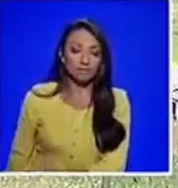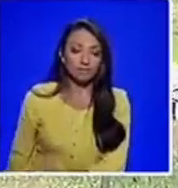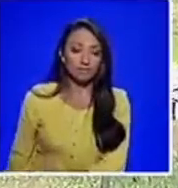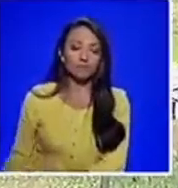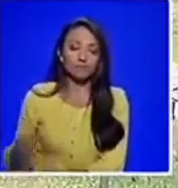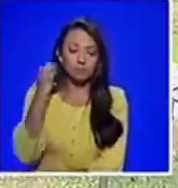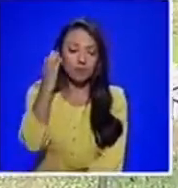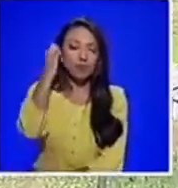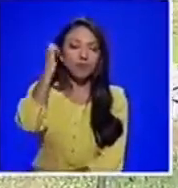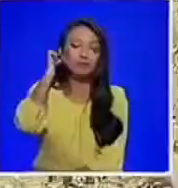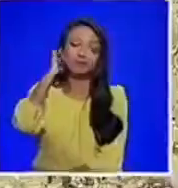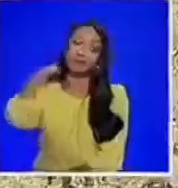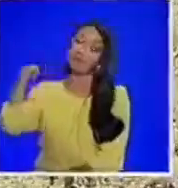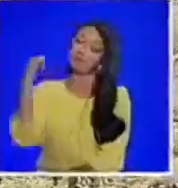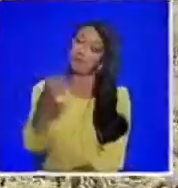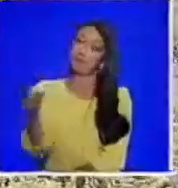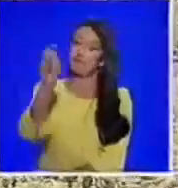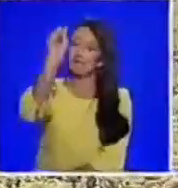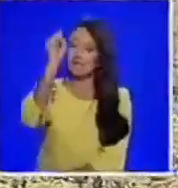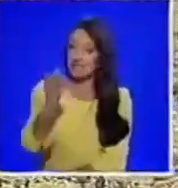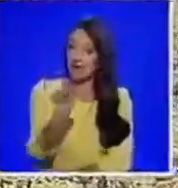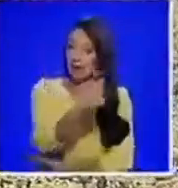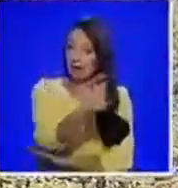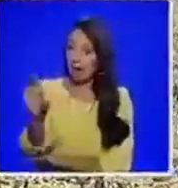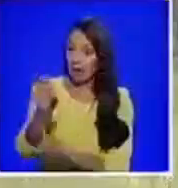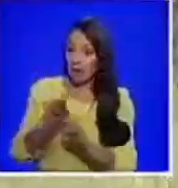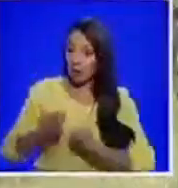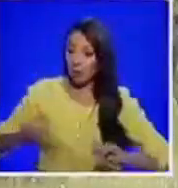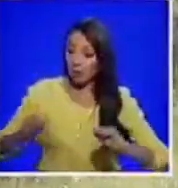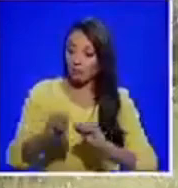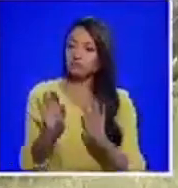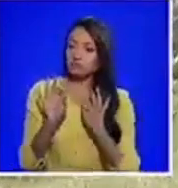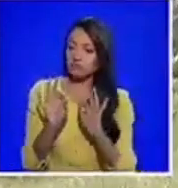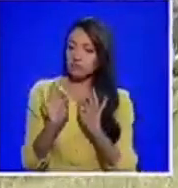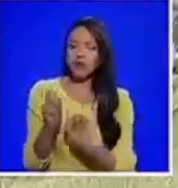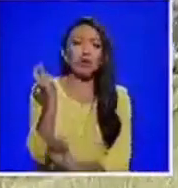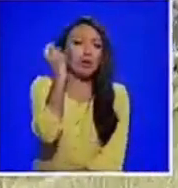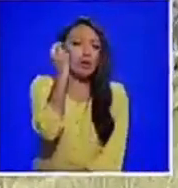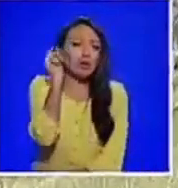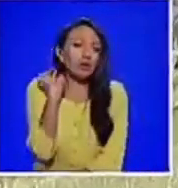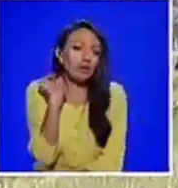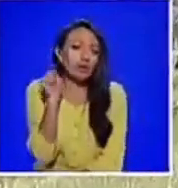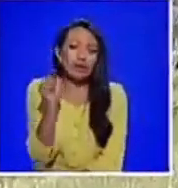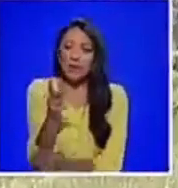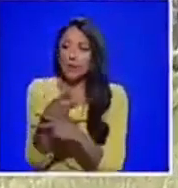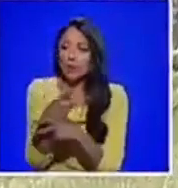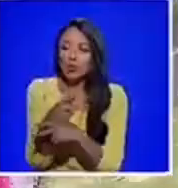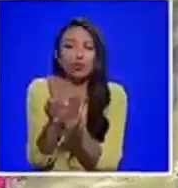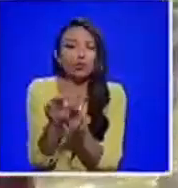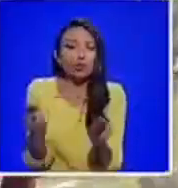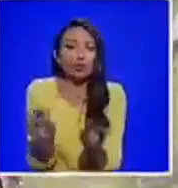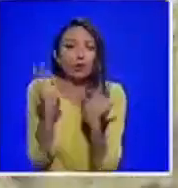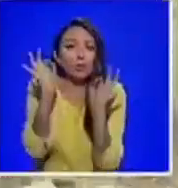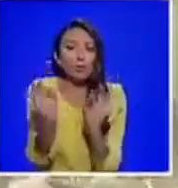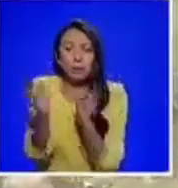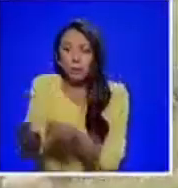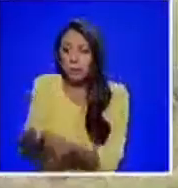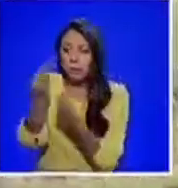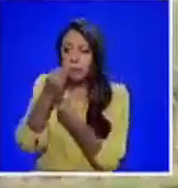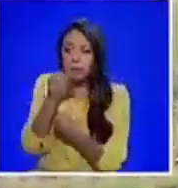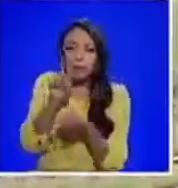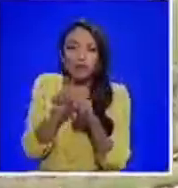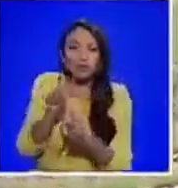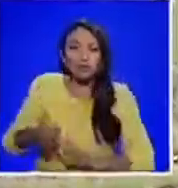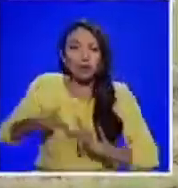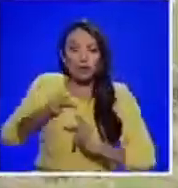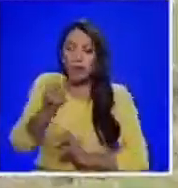La tierra en el campo de la sierra es fértil y fácilmente podríamos pensar que aquí los productos naturales llegan directamente a quienes habitan